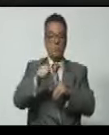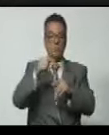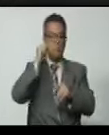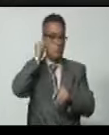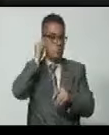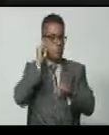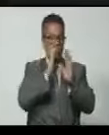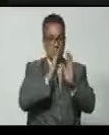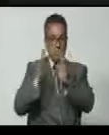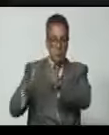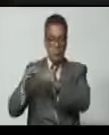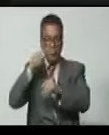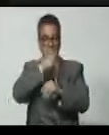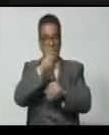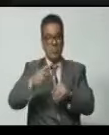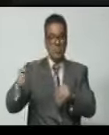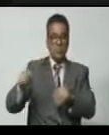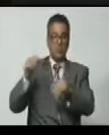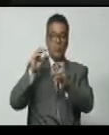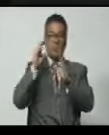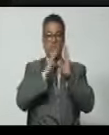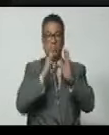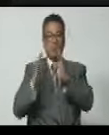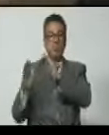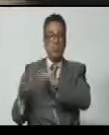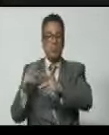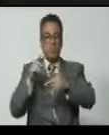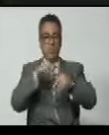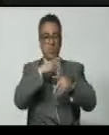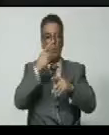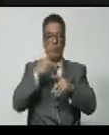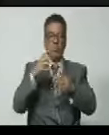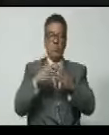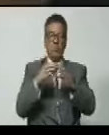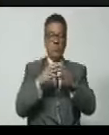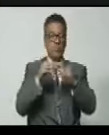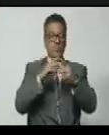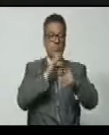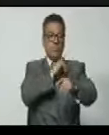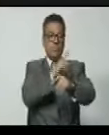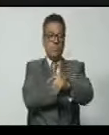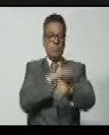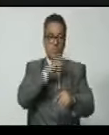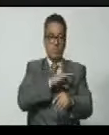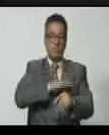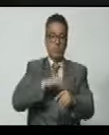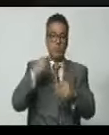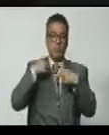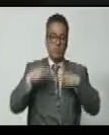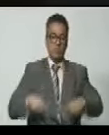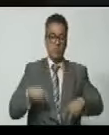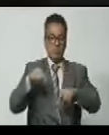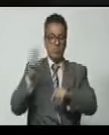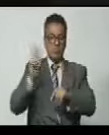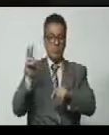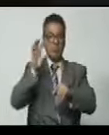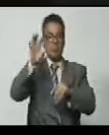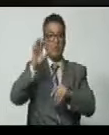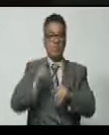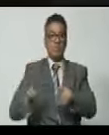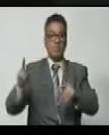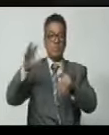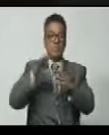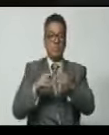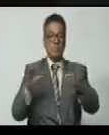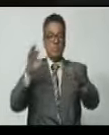mujer organizada, donde está el pueblo organizado, donde están los partidos organizados, todas las fuerzas sociales que hacen vida en nuestro país, nos mantengamos